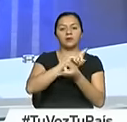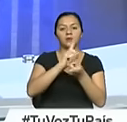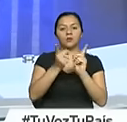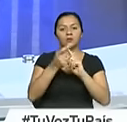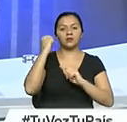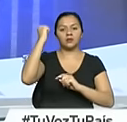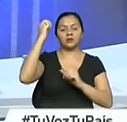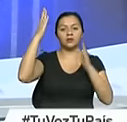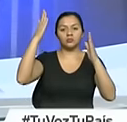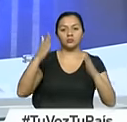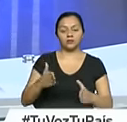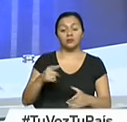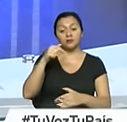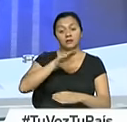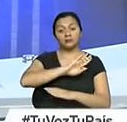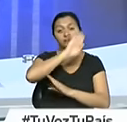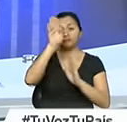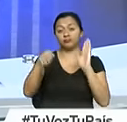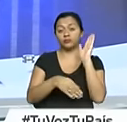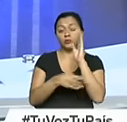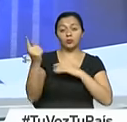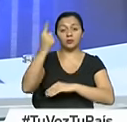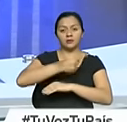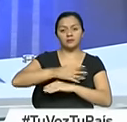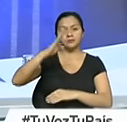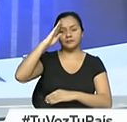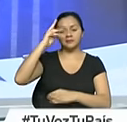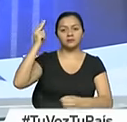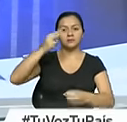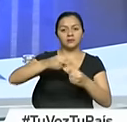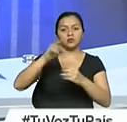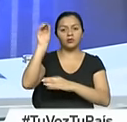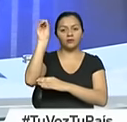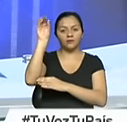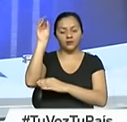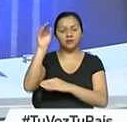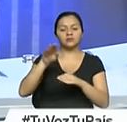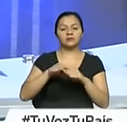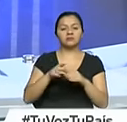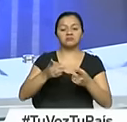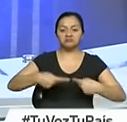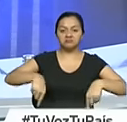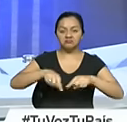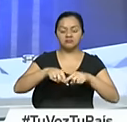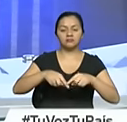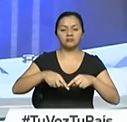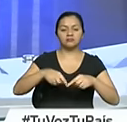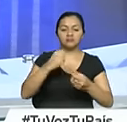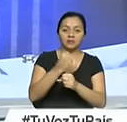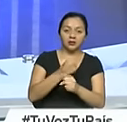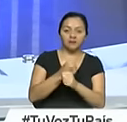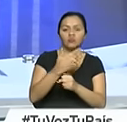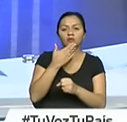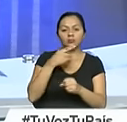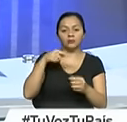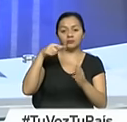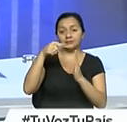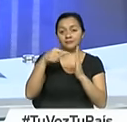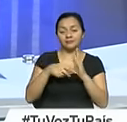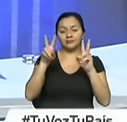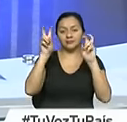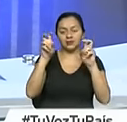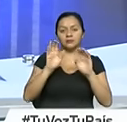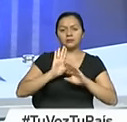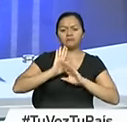derechos humanos. En esta jornada, los uniformados participan en conferencias, paneles y otras actividades donde se abordan temas como